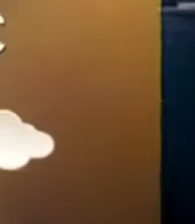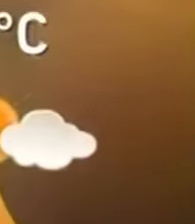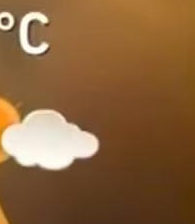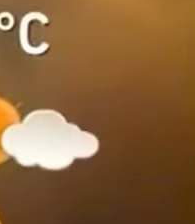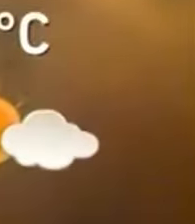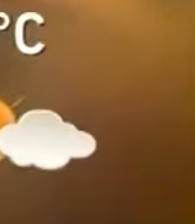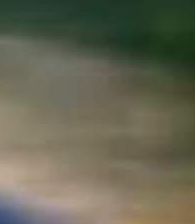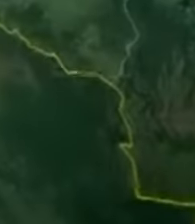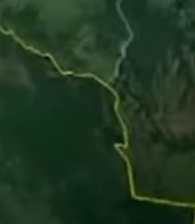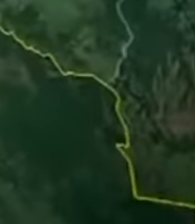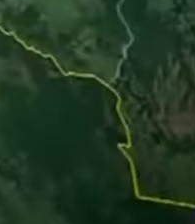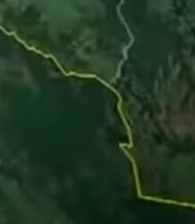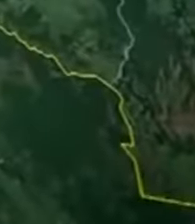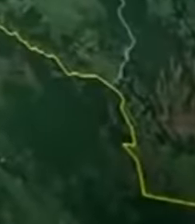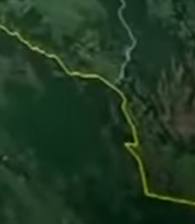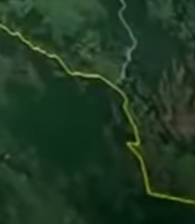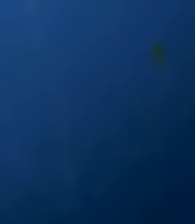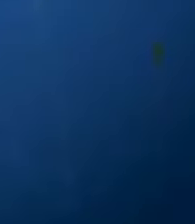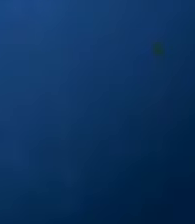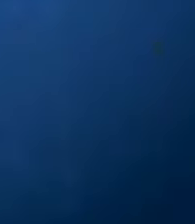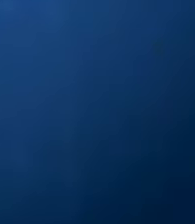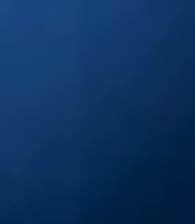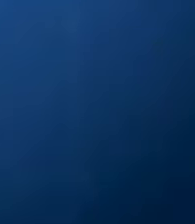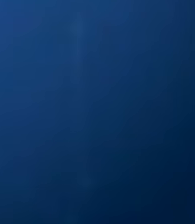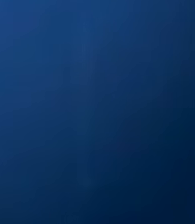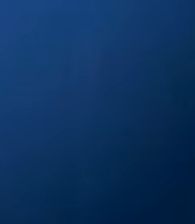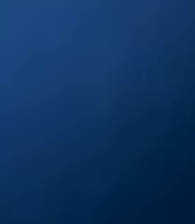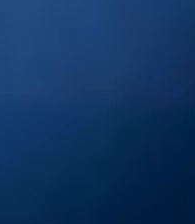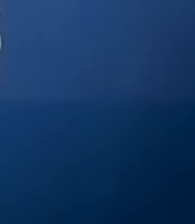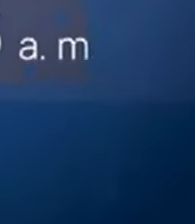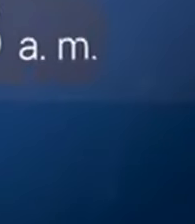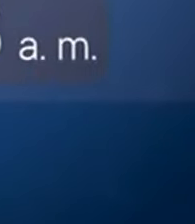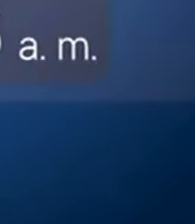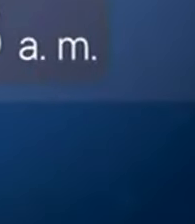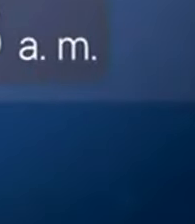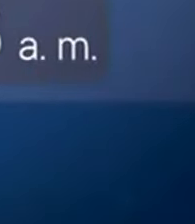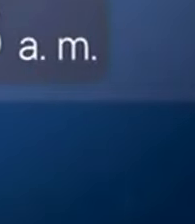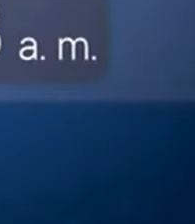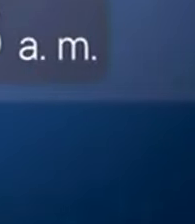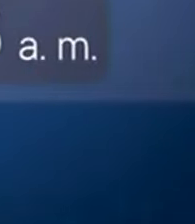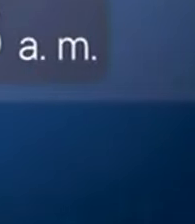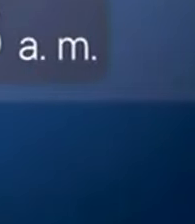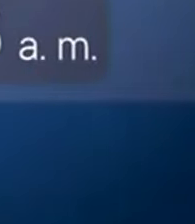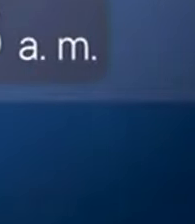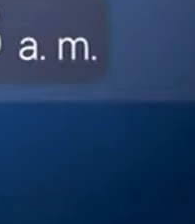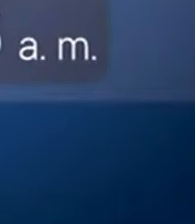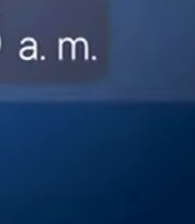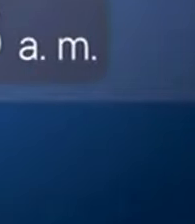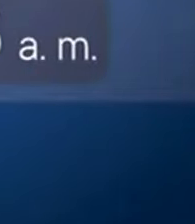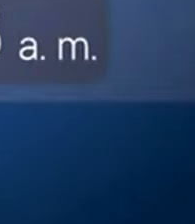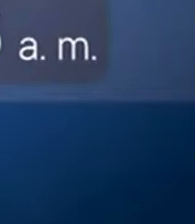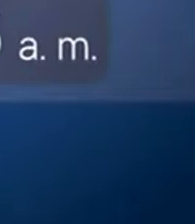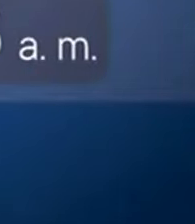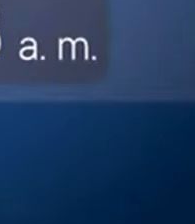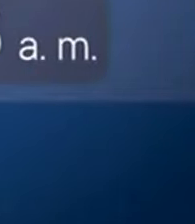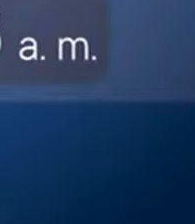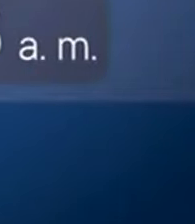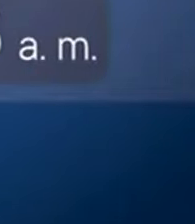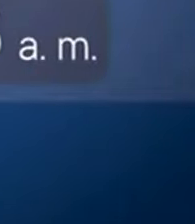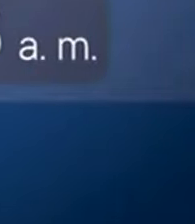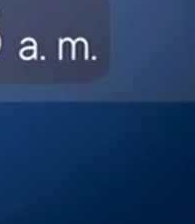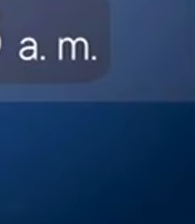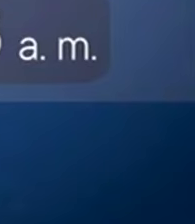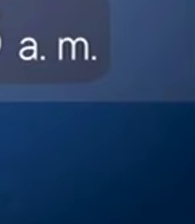Hidrología. CENAMI. El tiempo en TV Perú Noticias. De lunes a viernes a las 8:15